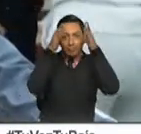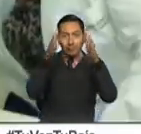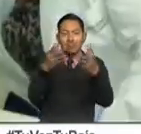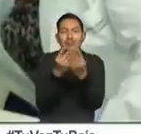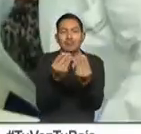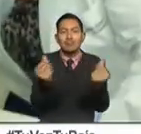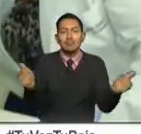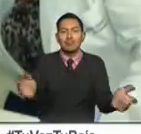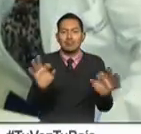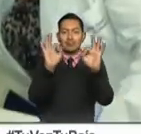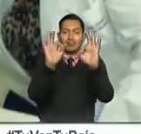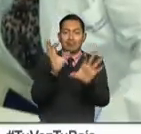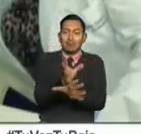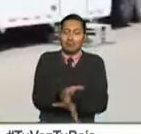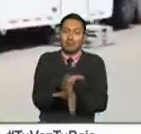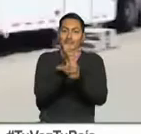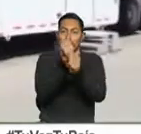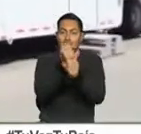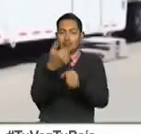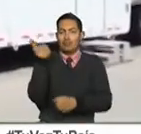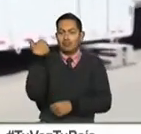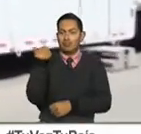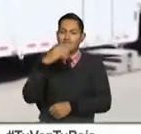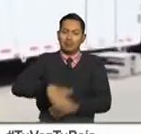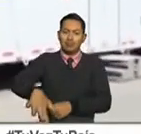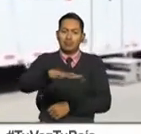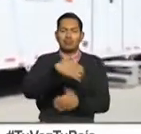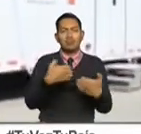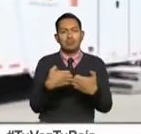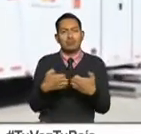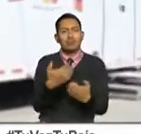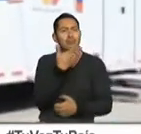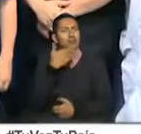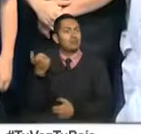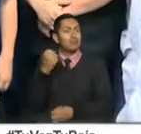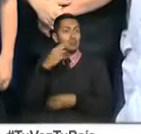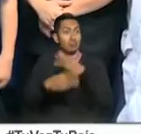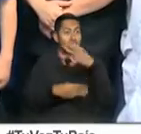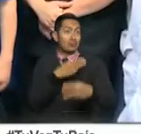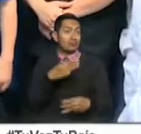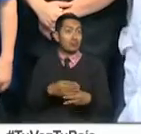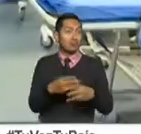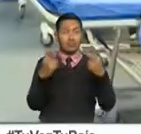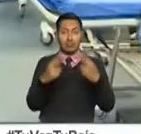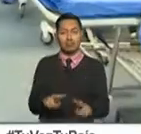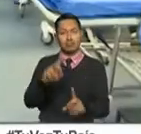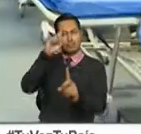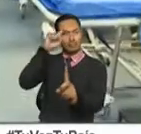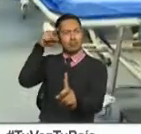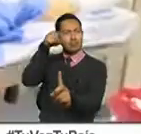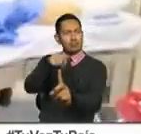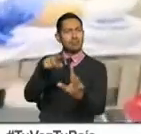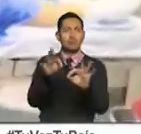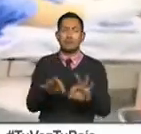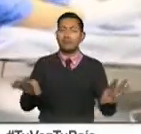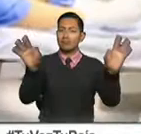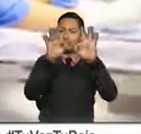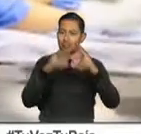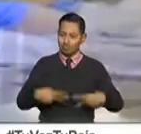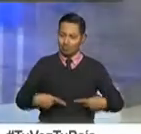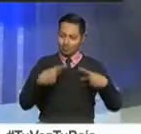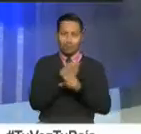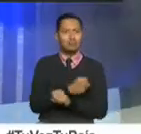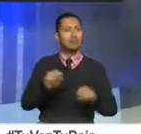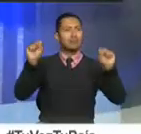calidez, con la seguridad de contar con uno de los mejores equipos del planeta para cumplir una misión fundamental: salvar